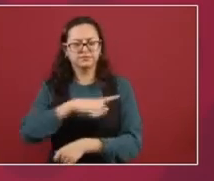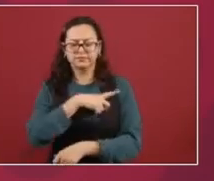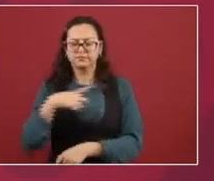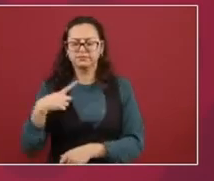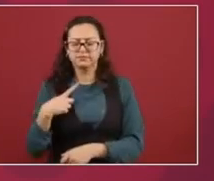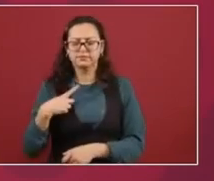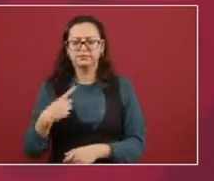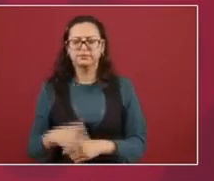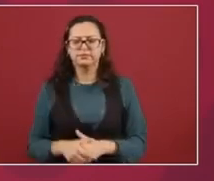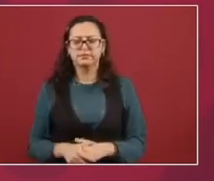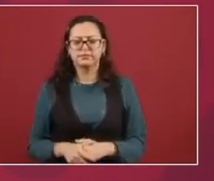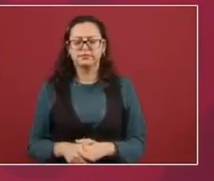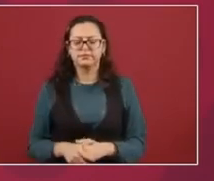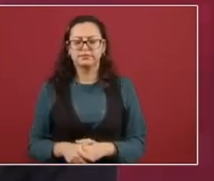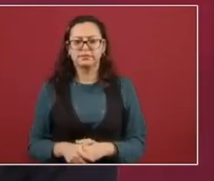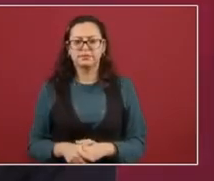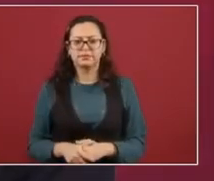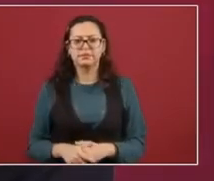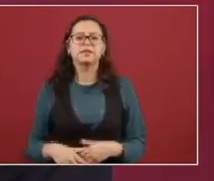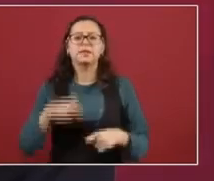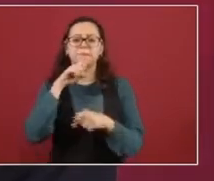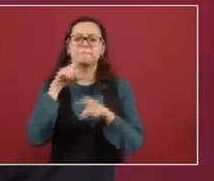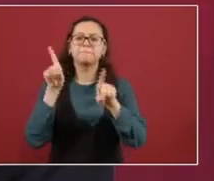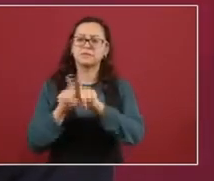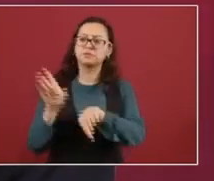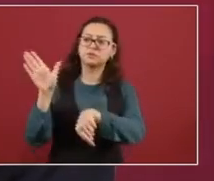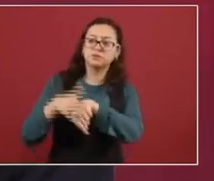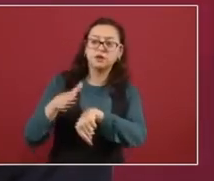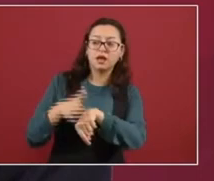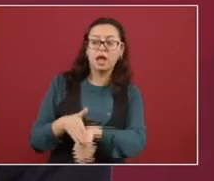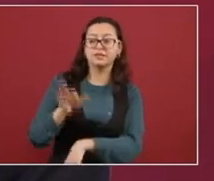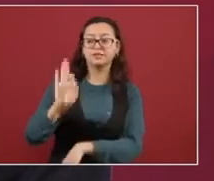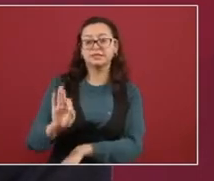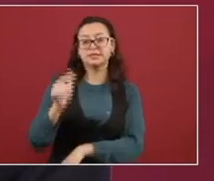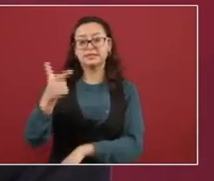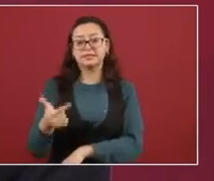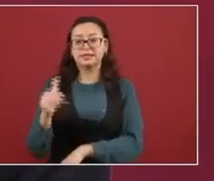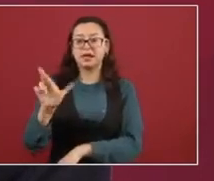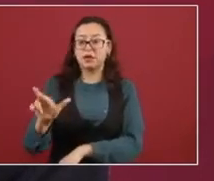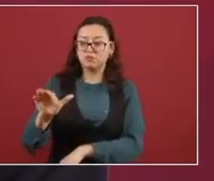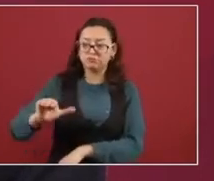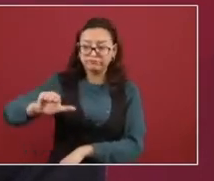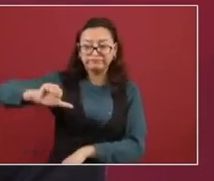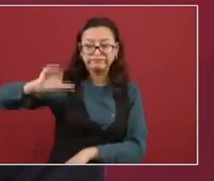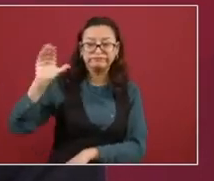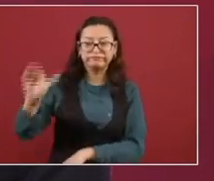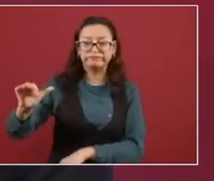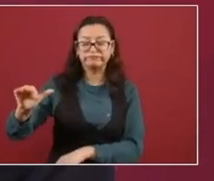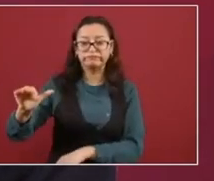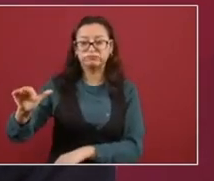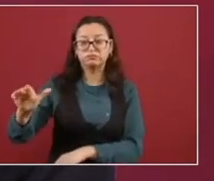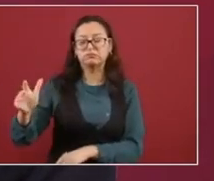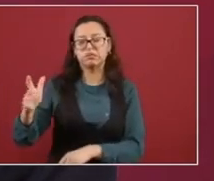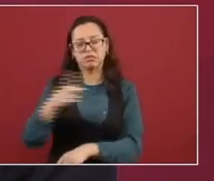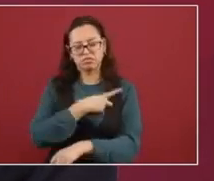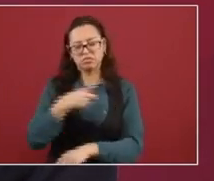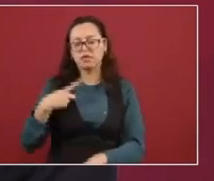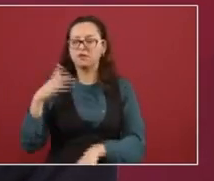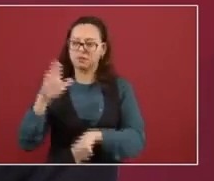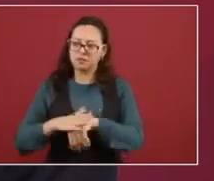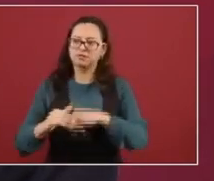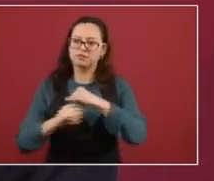y pedir a la Fiscalía General que se